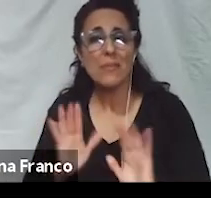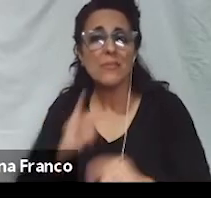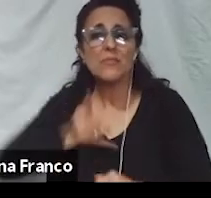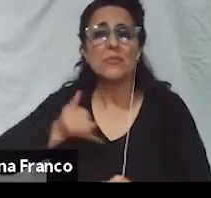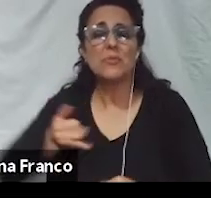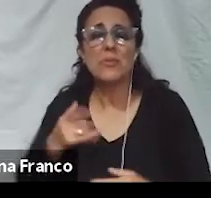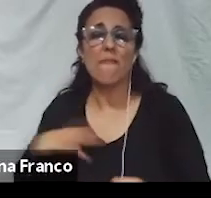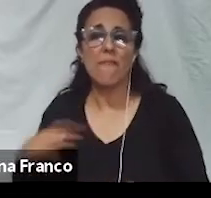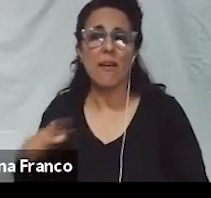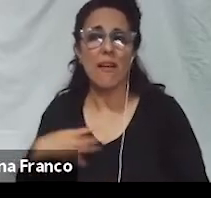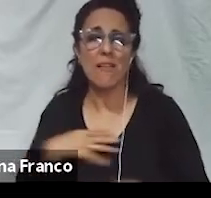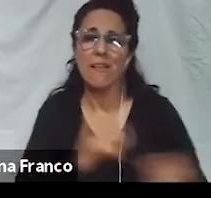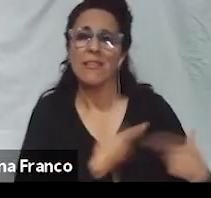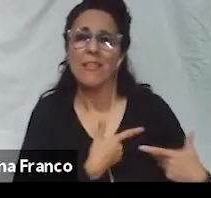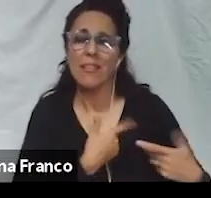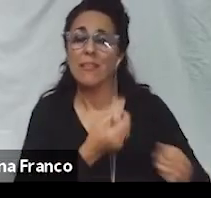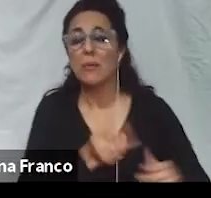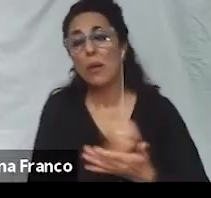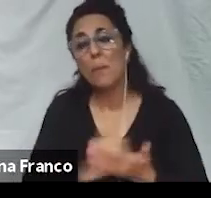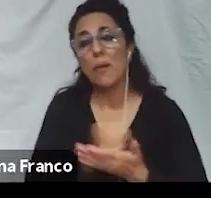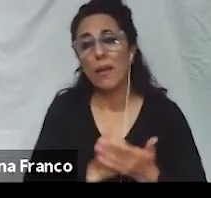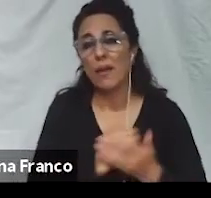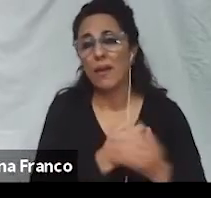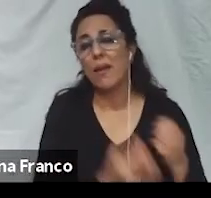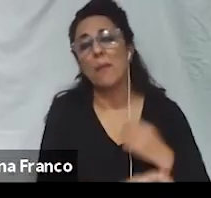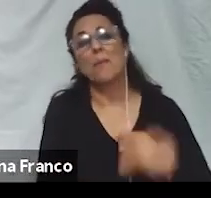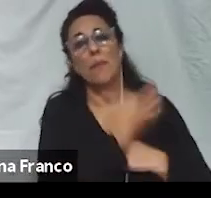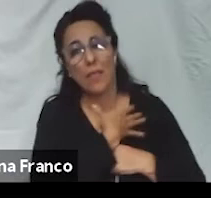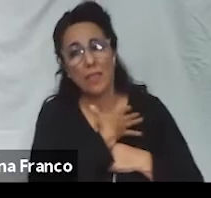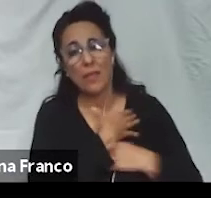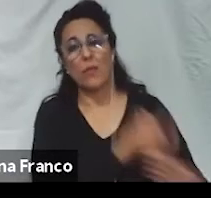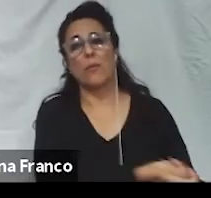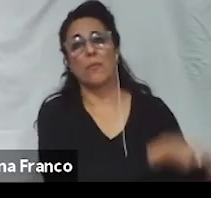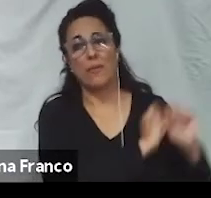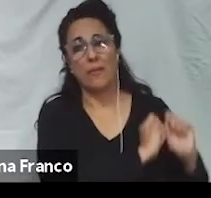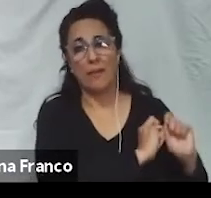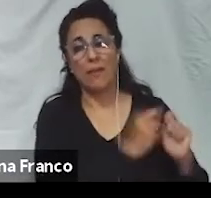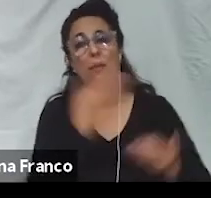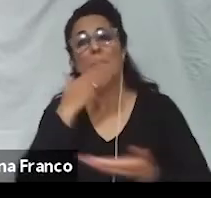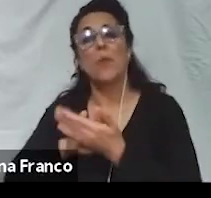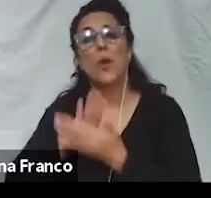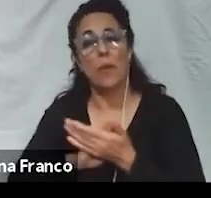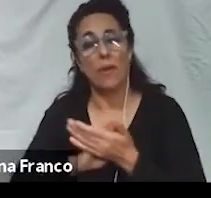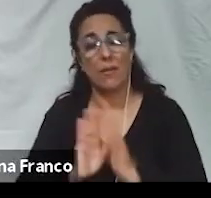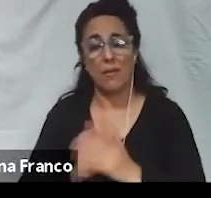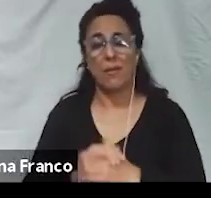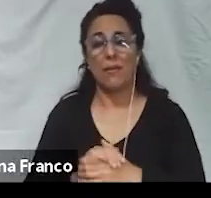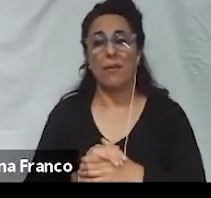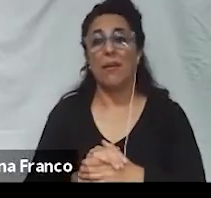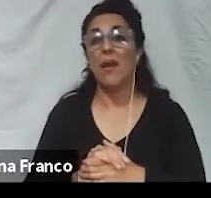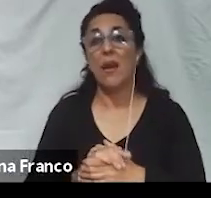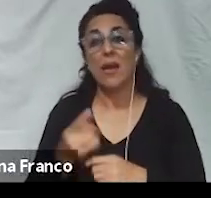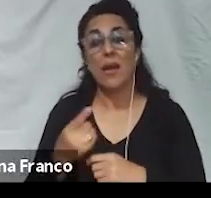que solicitárselo al cliente, esperar que me lo envíe y luego ya poder hacer esa prueba. Entonces es